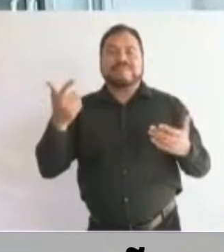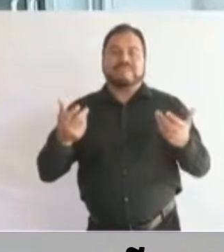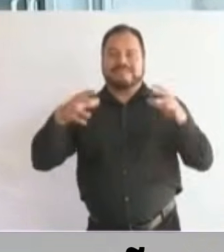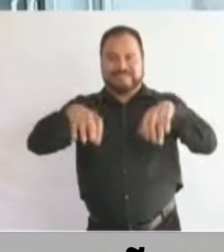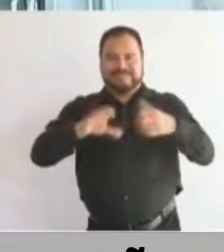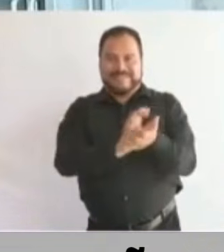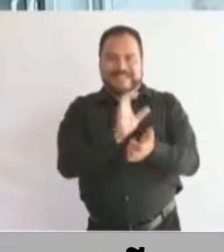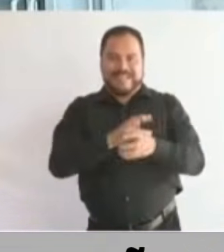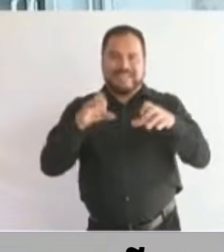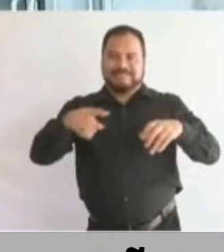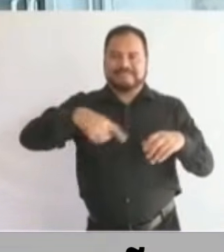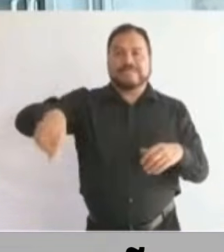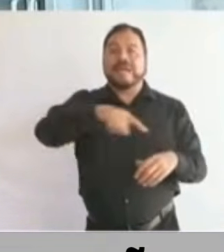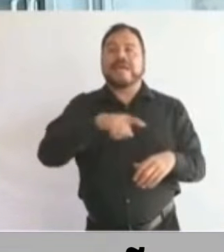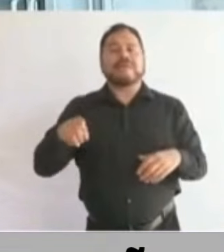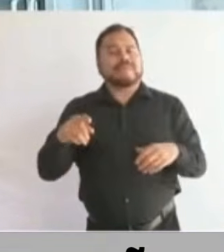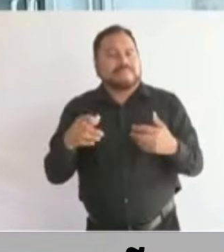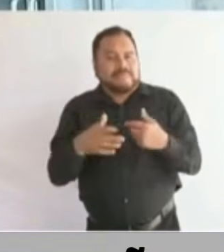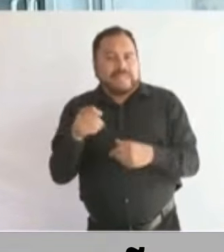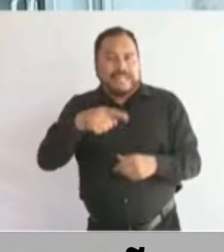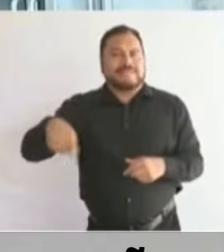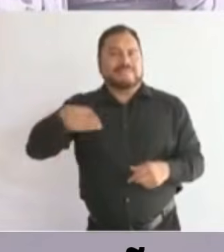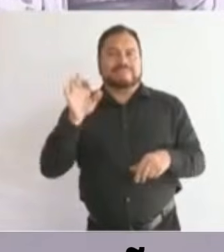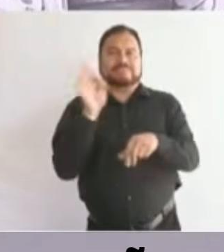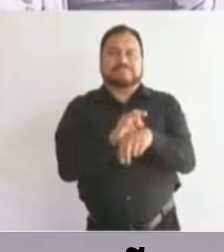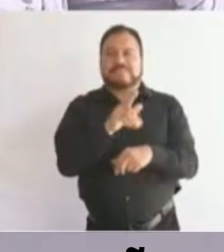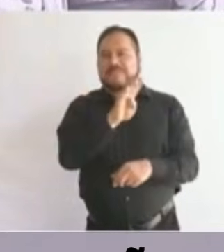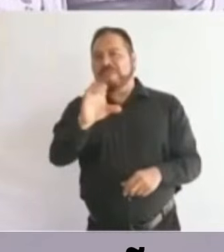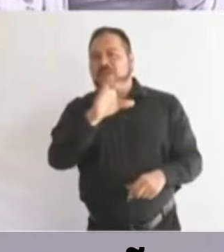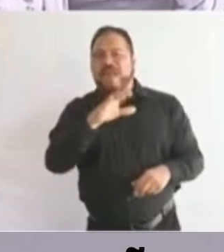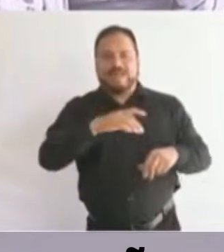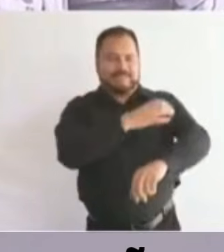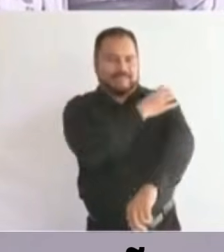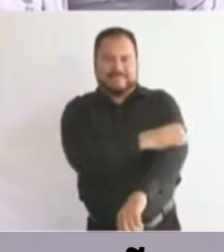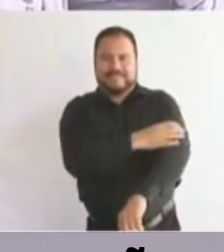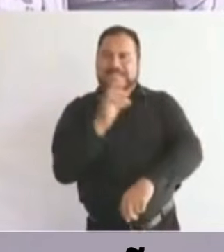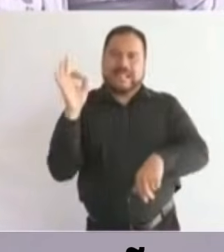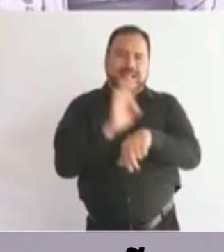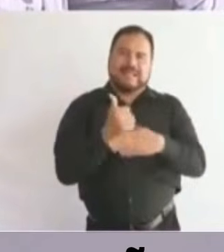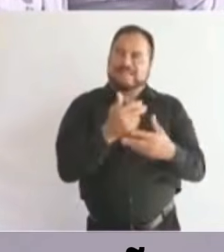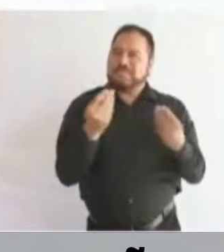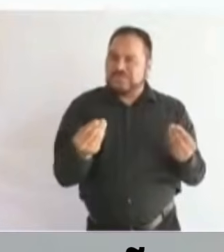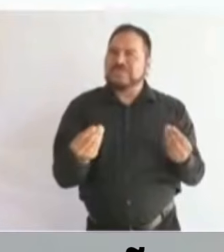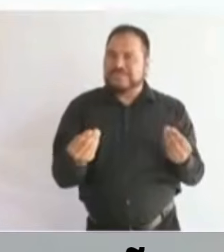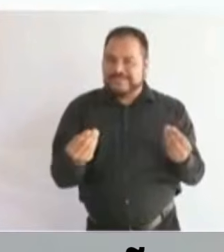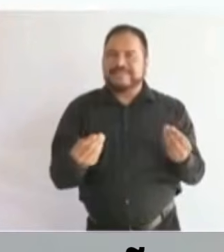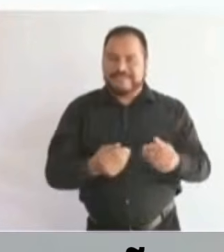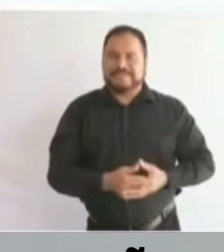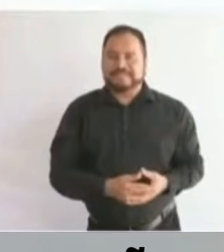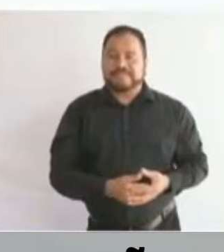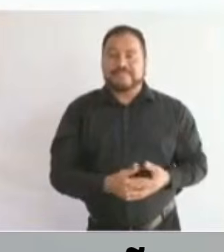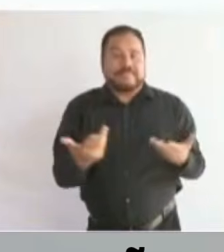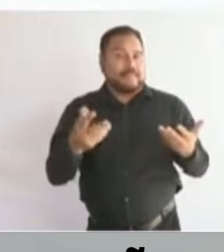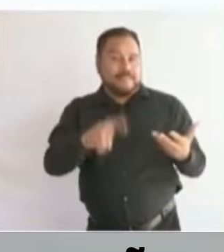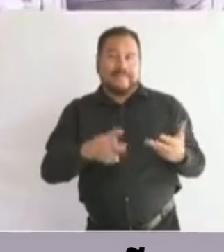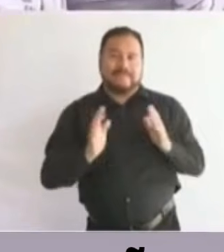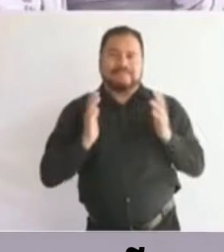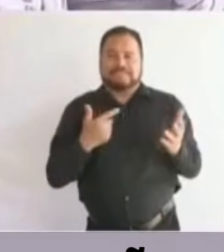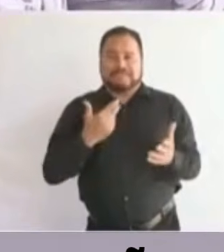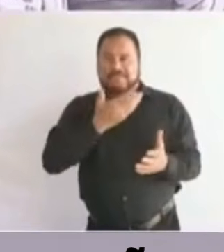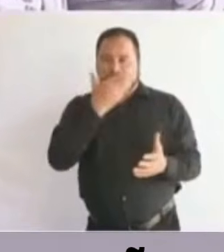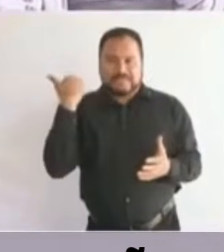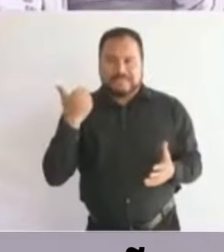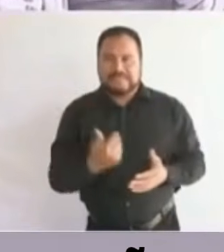combinado, que ayuda mucho a esta zona de Baja California, Mexicali. Aunque, increíblemente, yo no sabía, ya